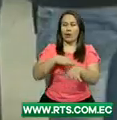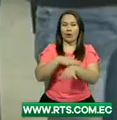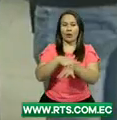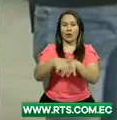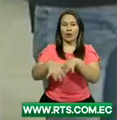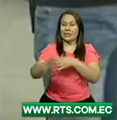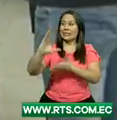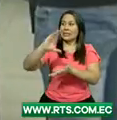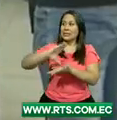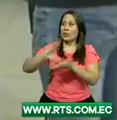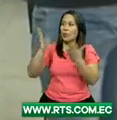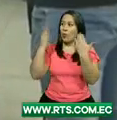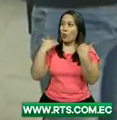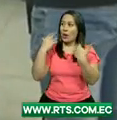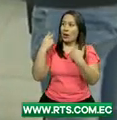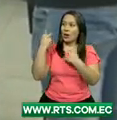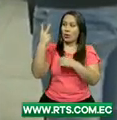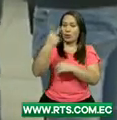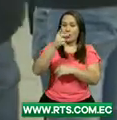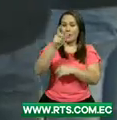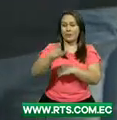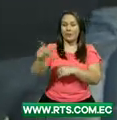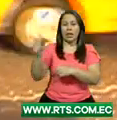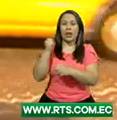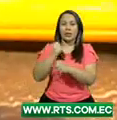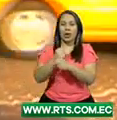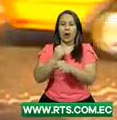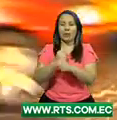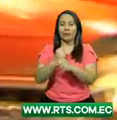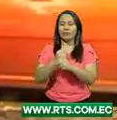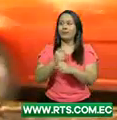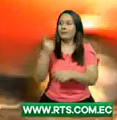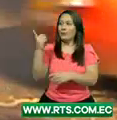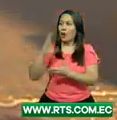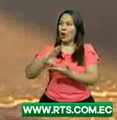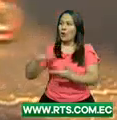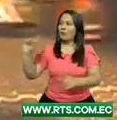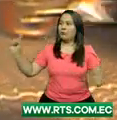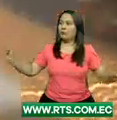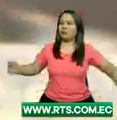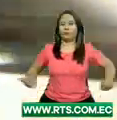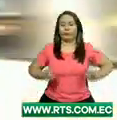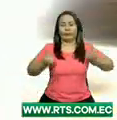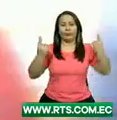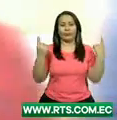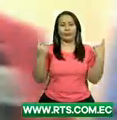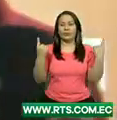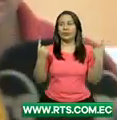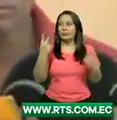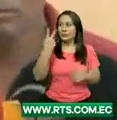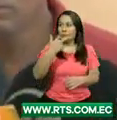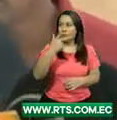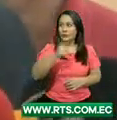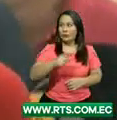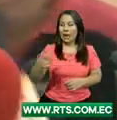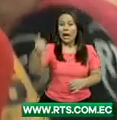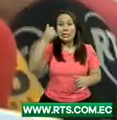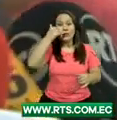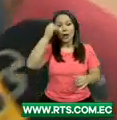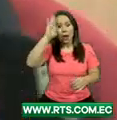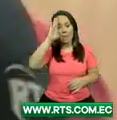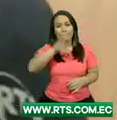pero dos colaboradores de un colegio privado fueron investidos por tres sujetos a la llamada policial